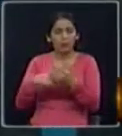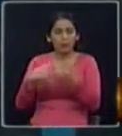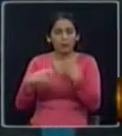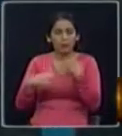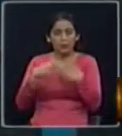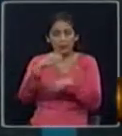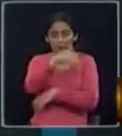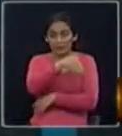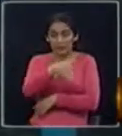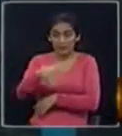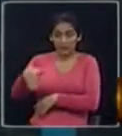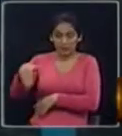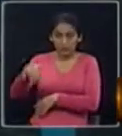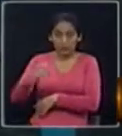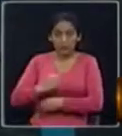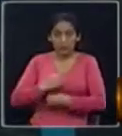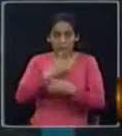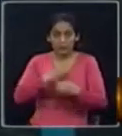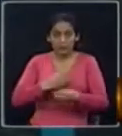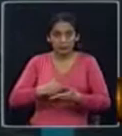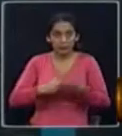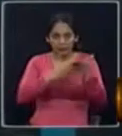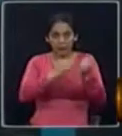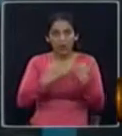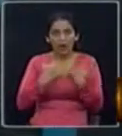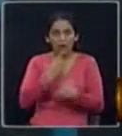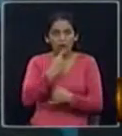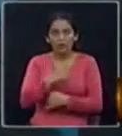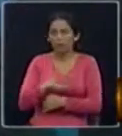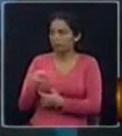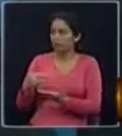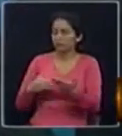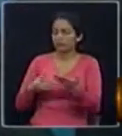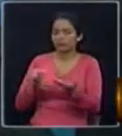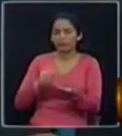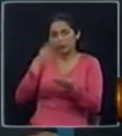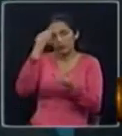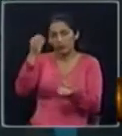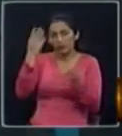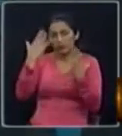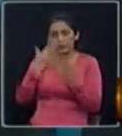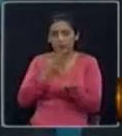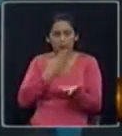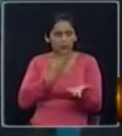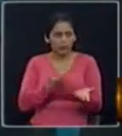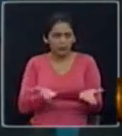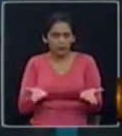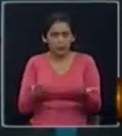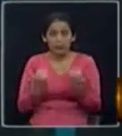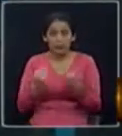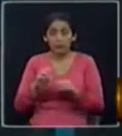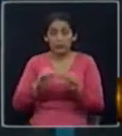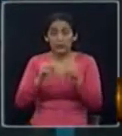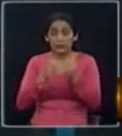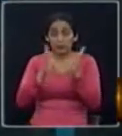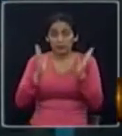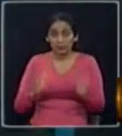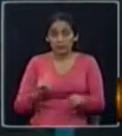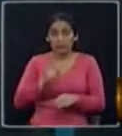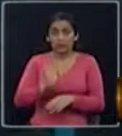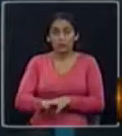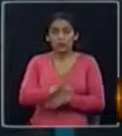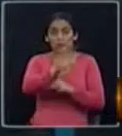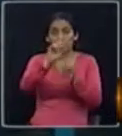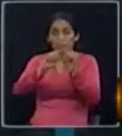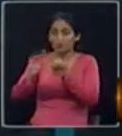Ecuador, pues según dijo, se pretende desconocer los conflictos limítrofes resueltos. Jairala convocó a los asambleístas de la provincia para tratar el